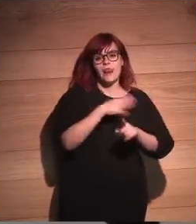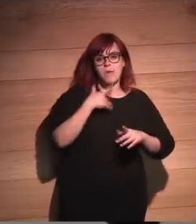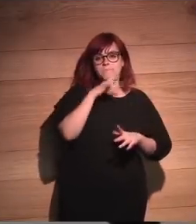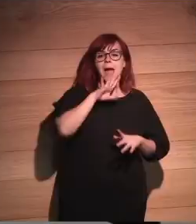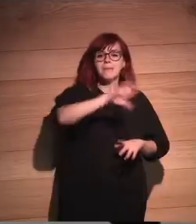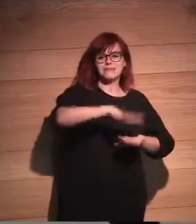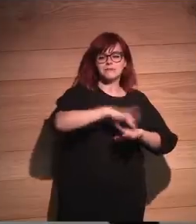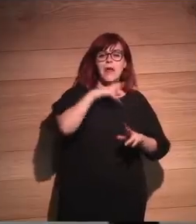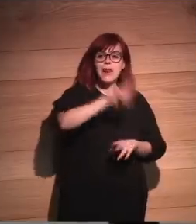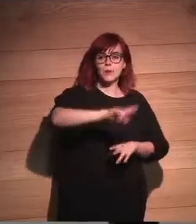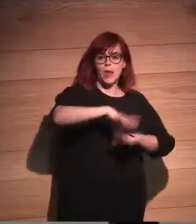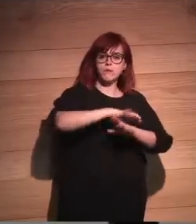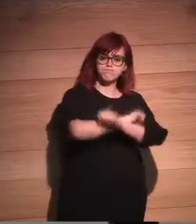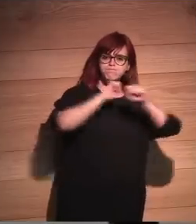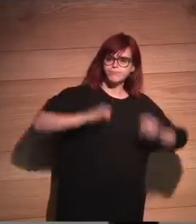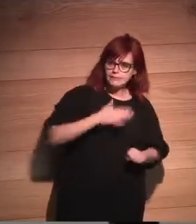asentarse sobre sus